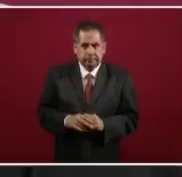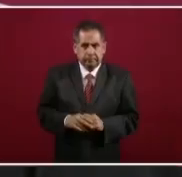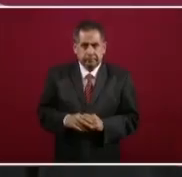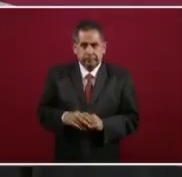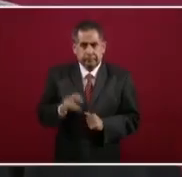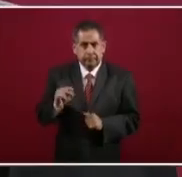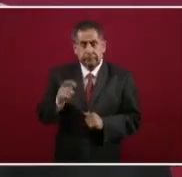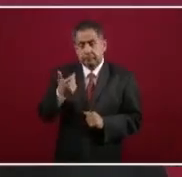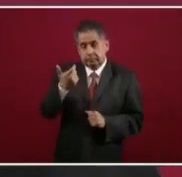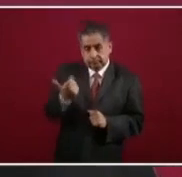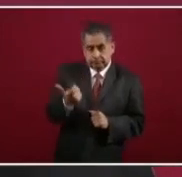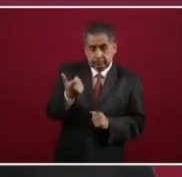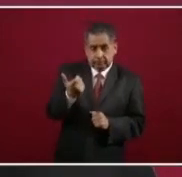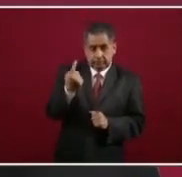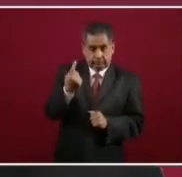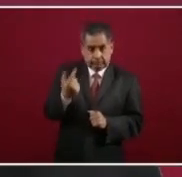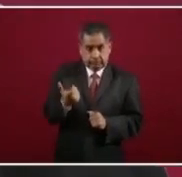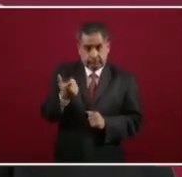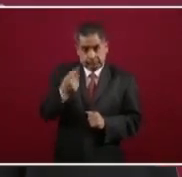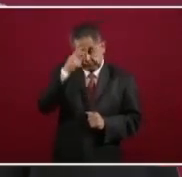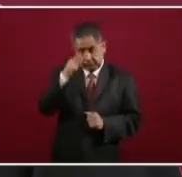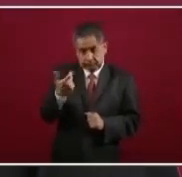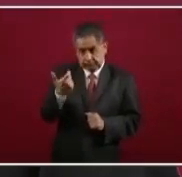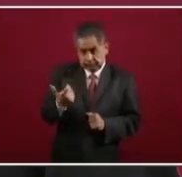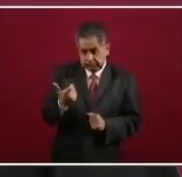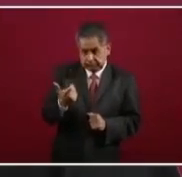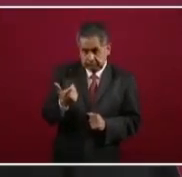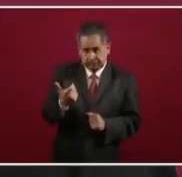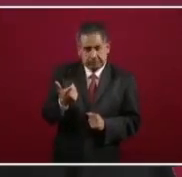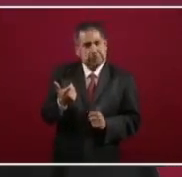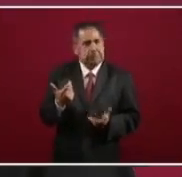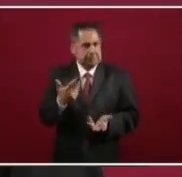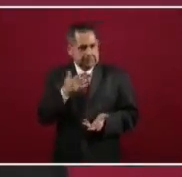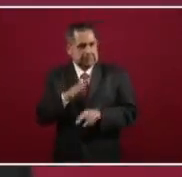el peso se ha revaluado